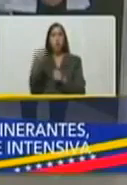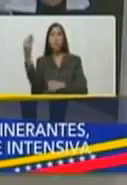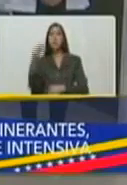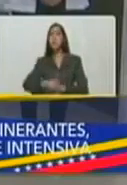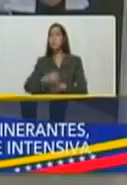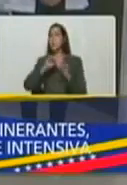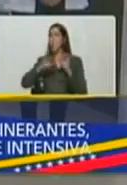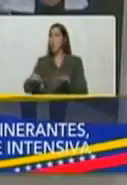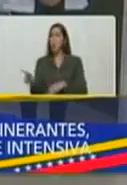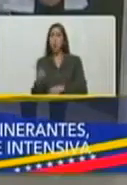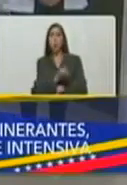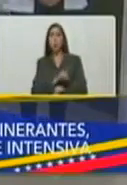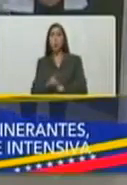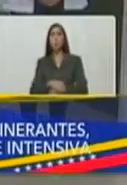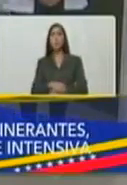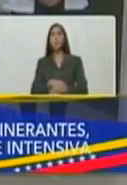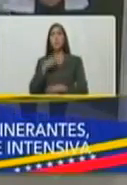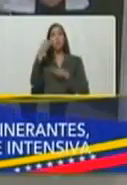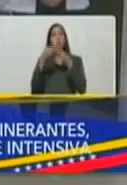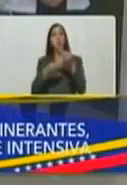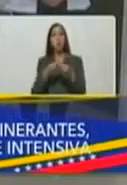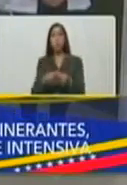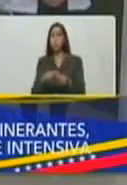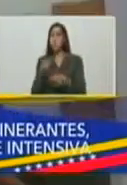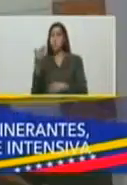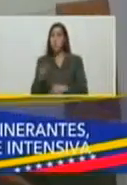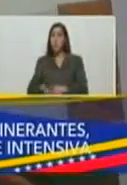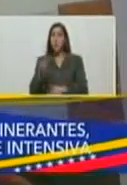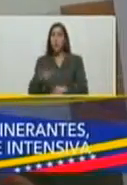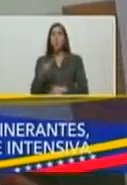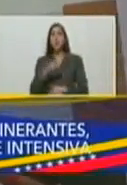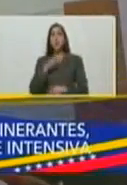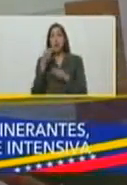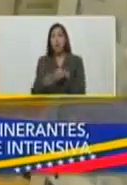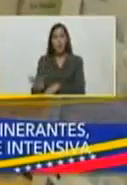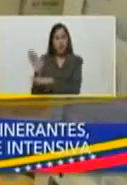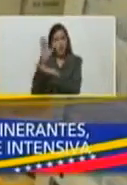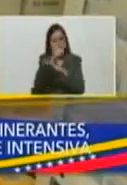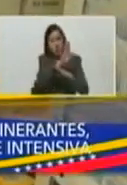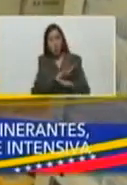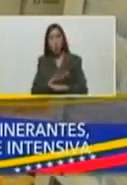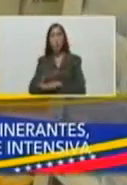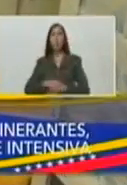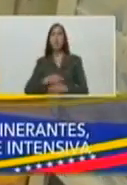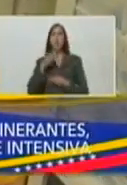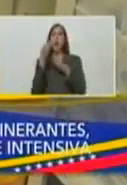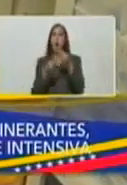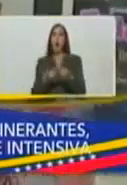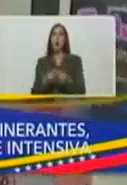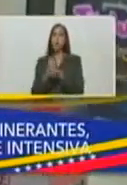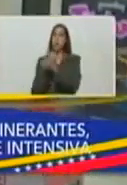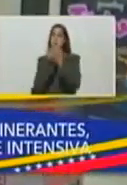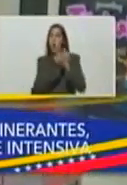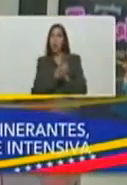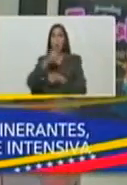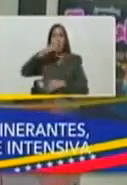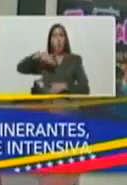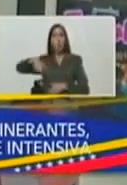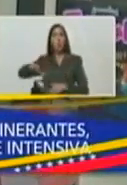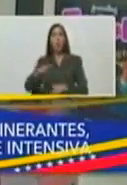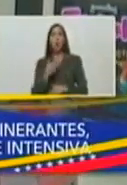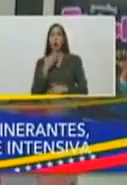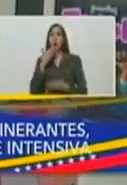abandonó. Esta es una acción más, una acción concreta de protección y de acción y de amor hacia nuestro pueblo. Muchas gracias,